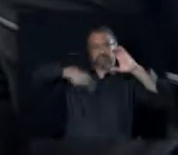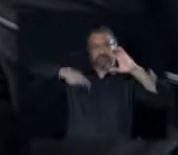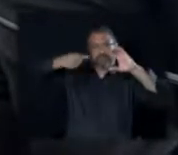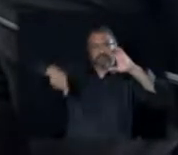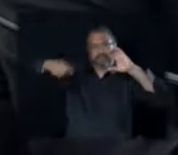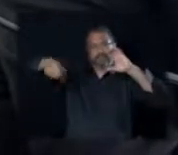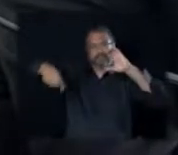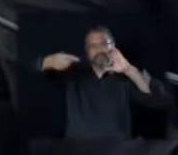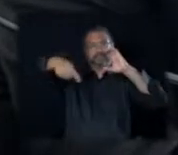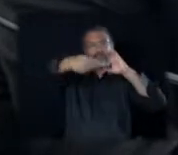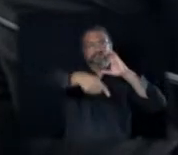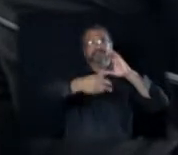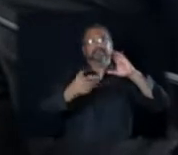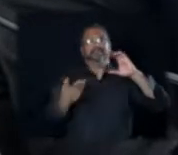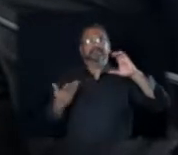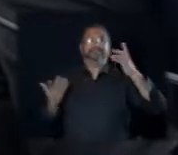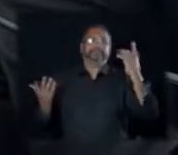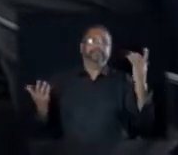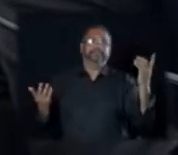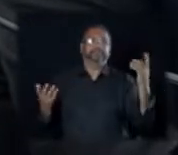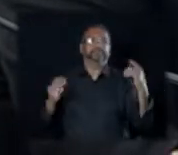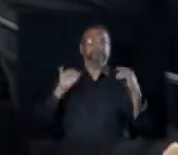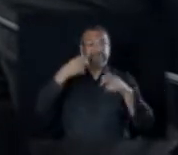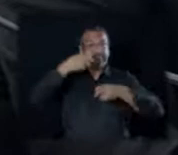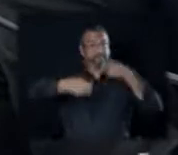proceso presupuestario? Y eso